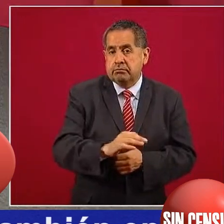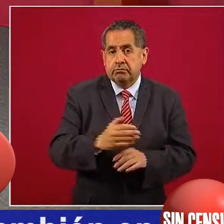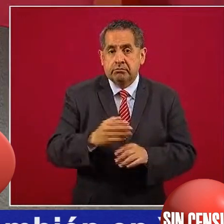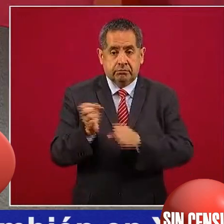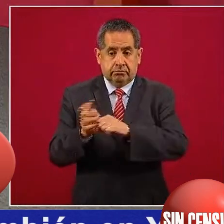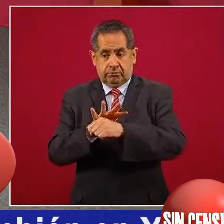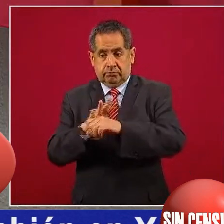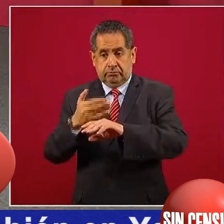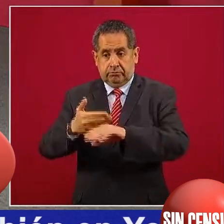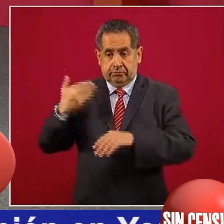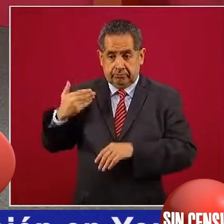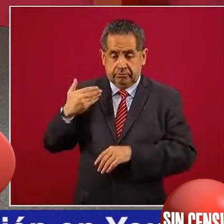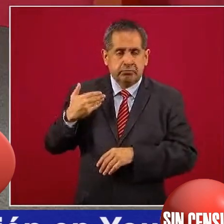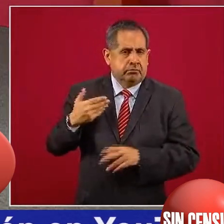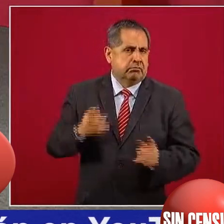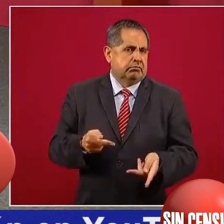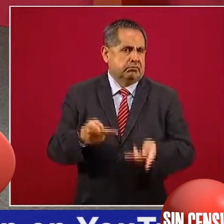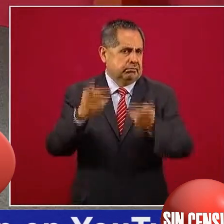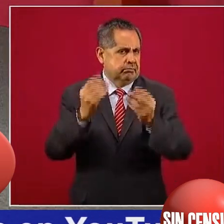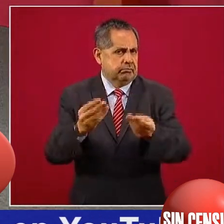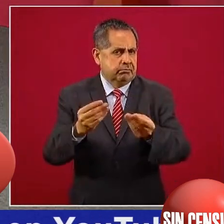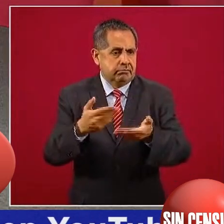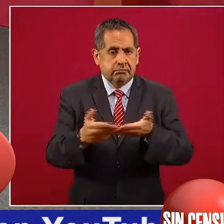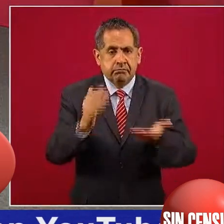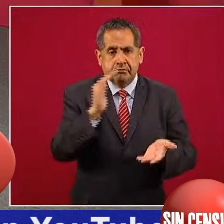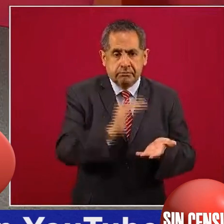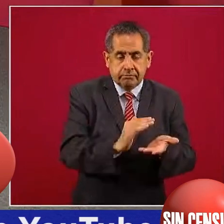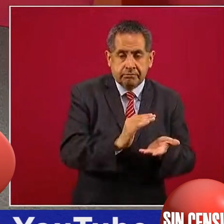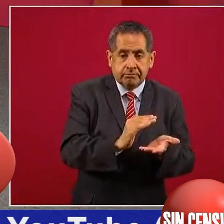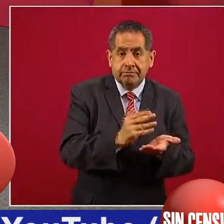la pandemia. Ahora ya